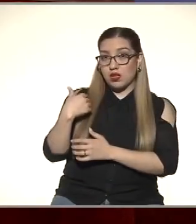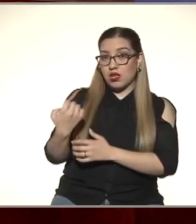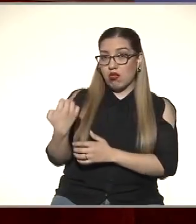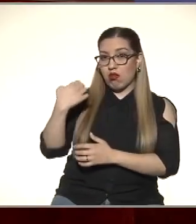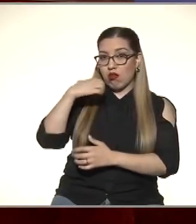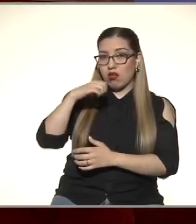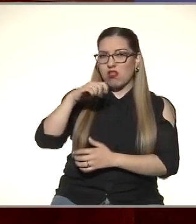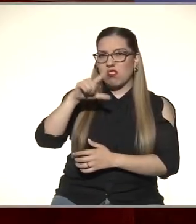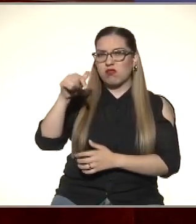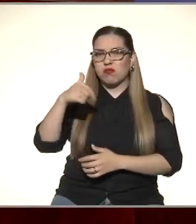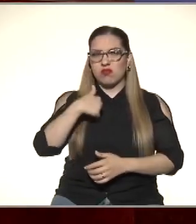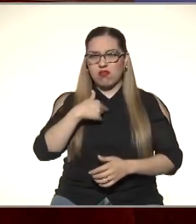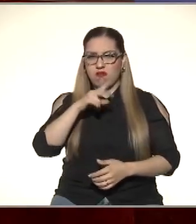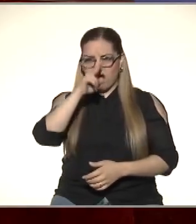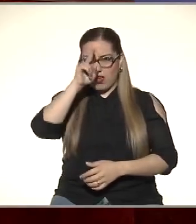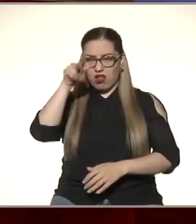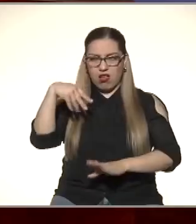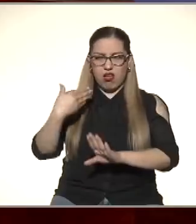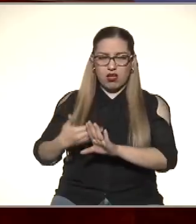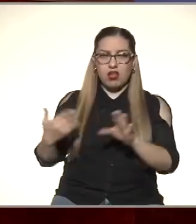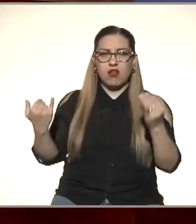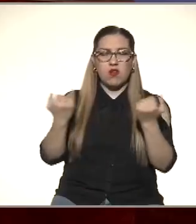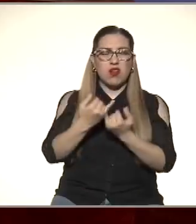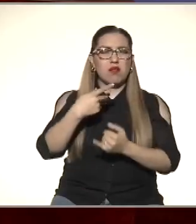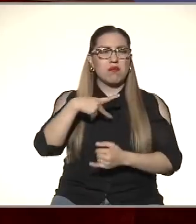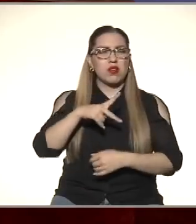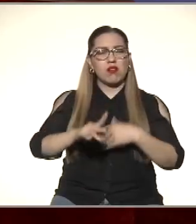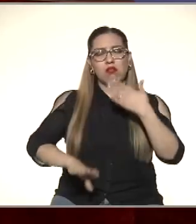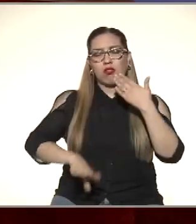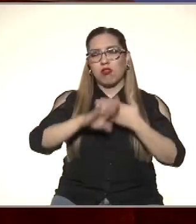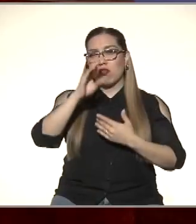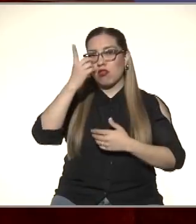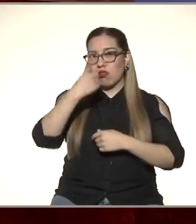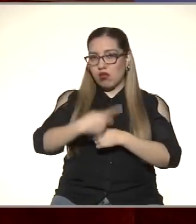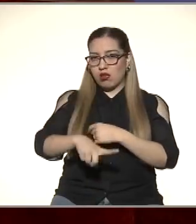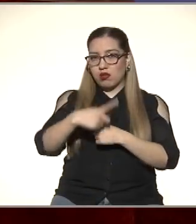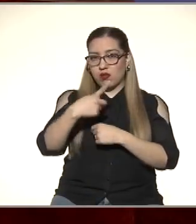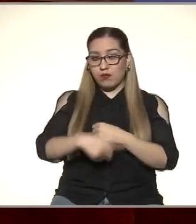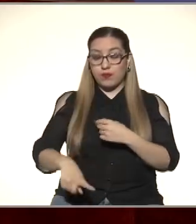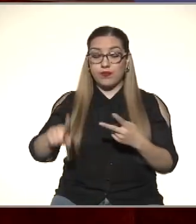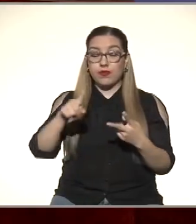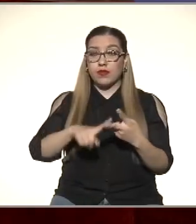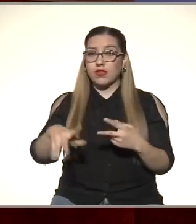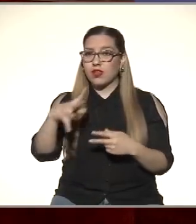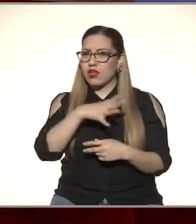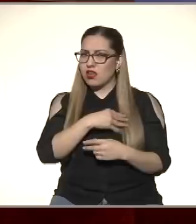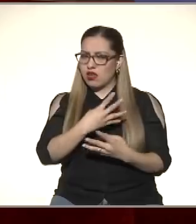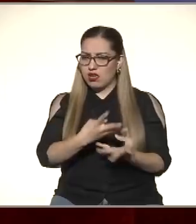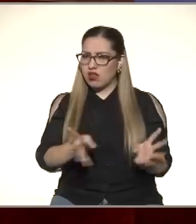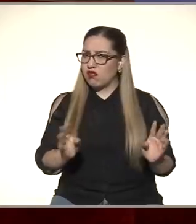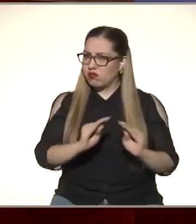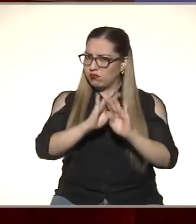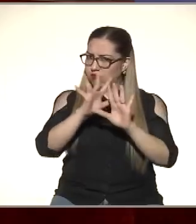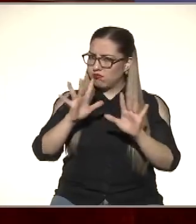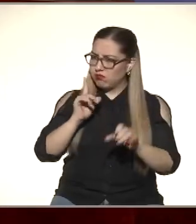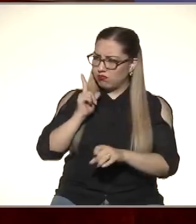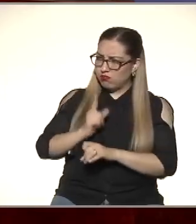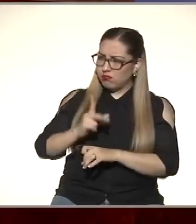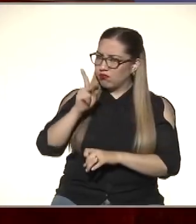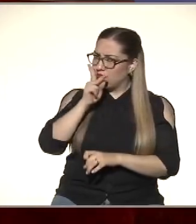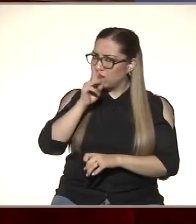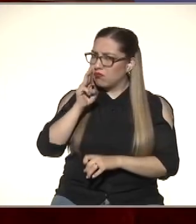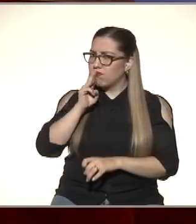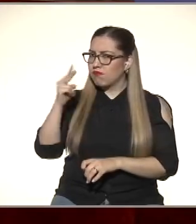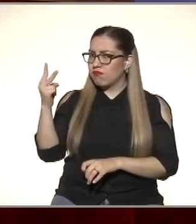más. También nos dice Yaceslava, los hijos por supuesto que perciben cuando los padres tienen problemas. Nos preguntan, ¿cómo